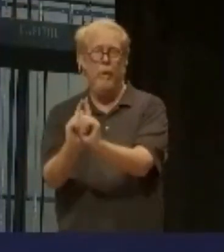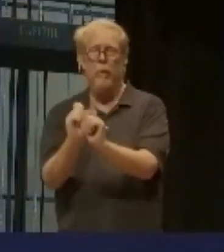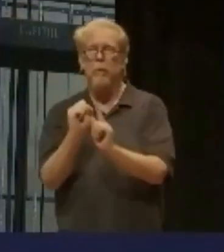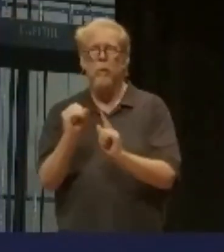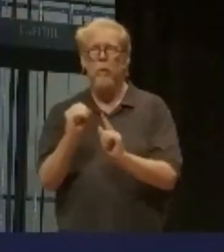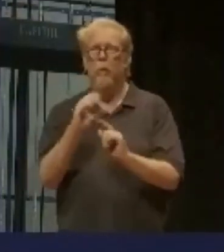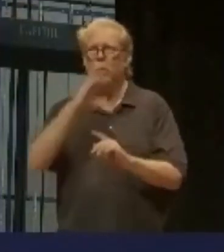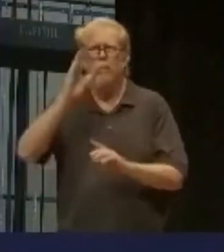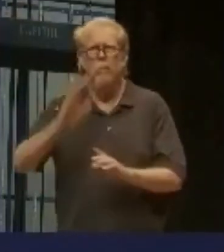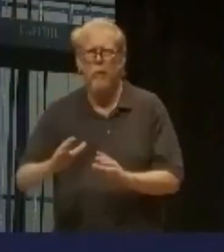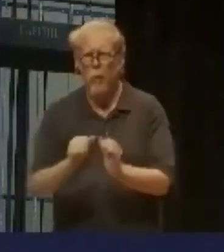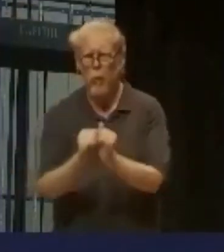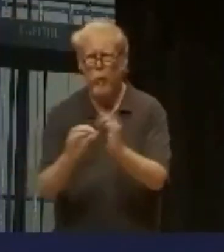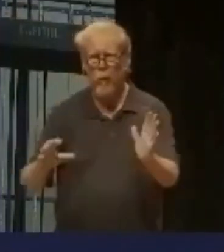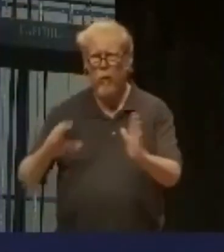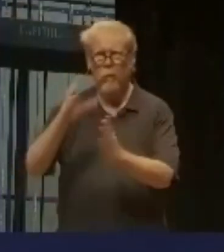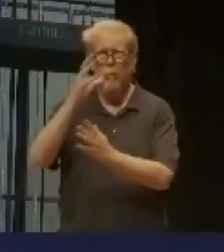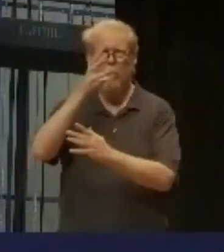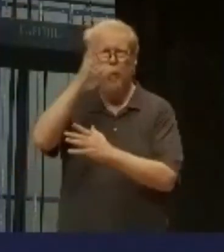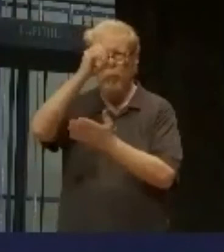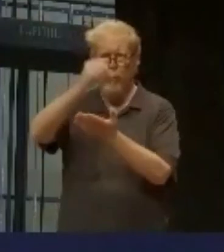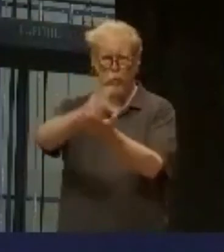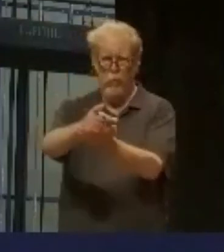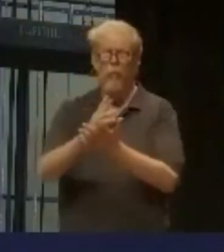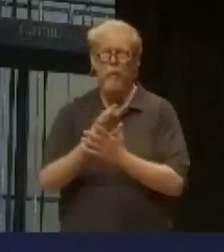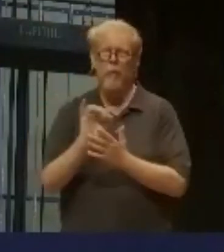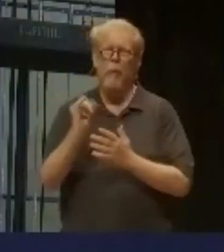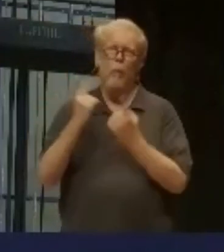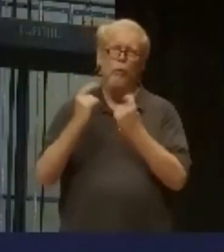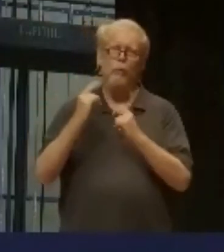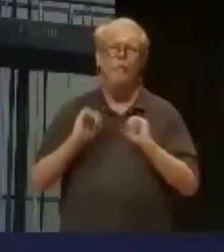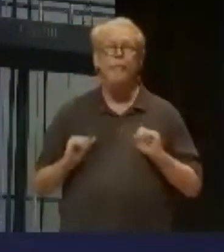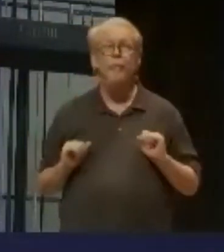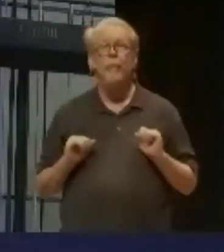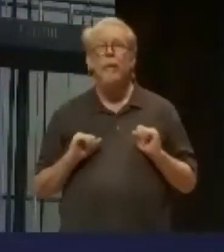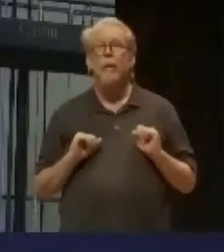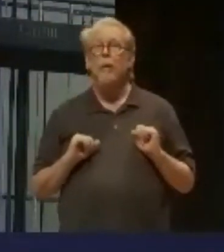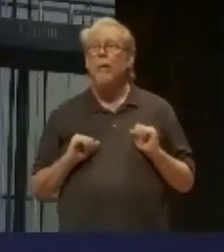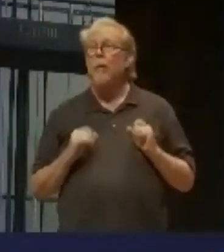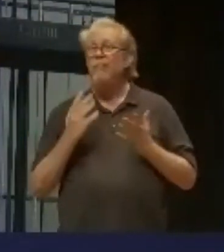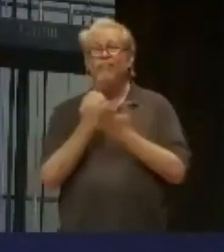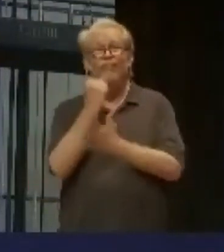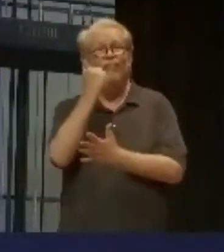el estudiante. Y eso requiere la aprobación.